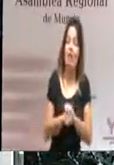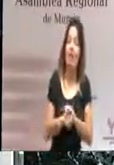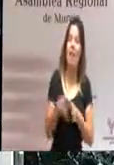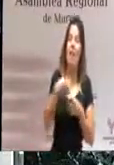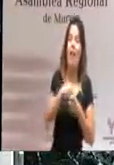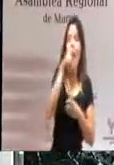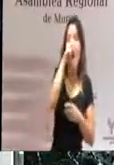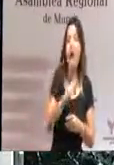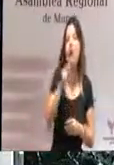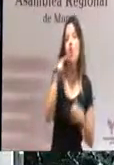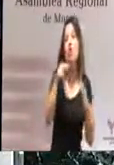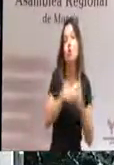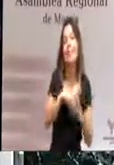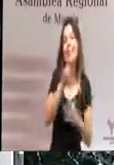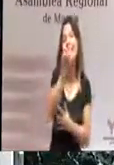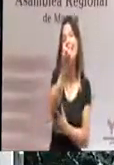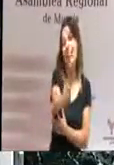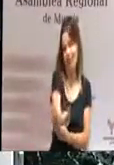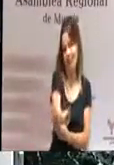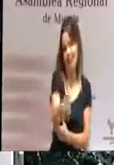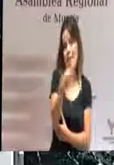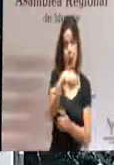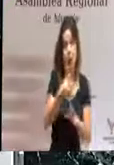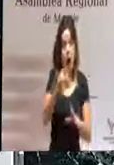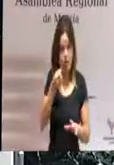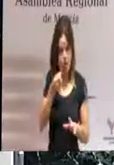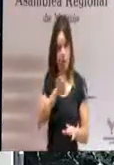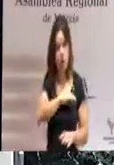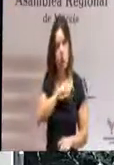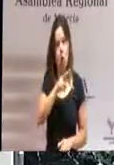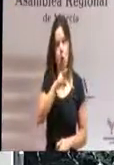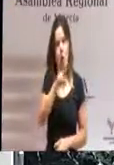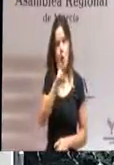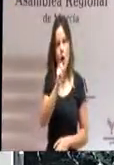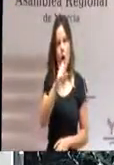año 2013, señor Urralburu,